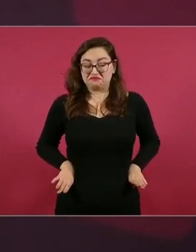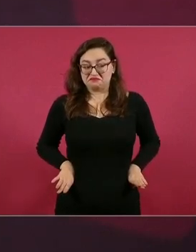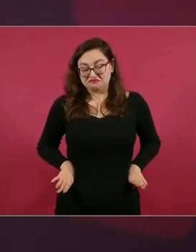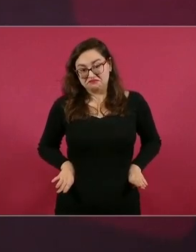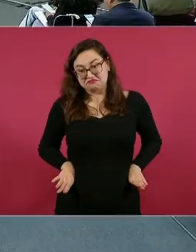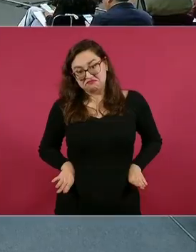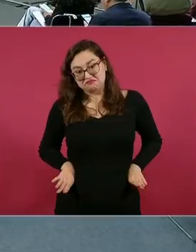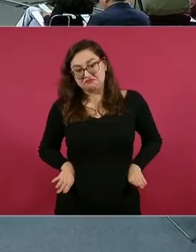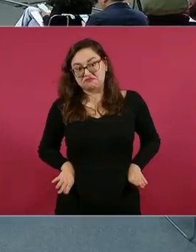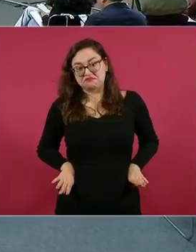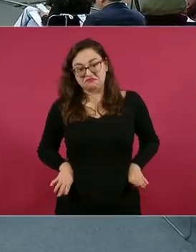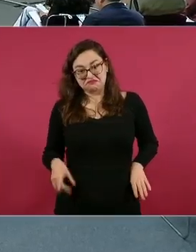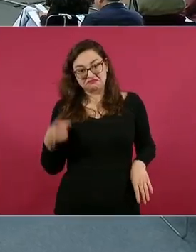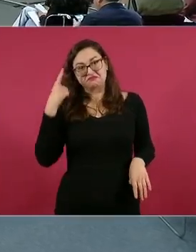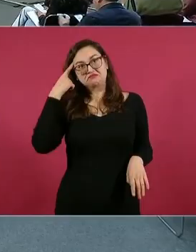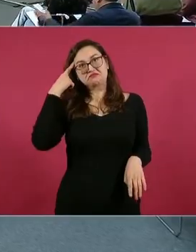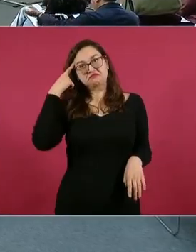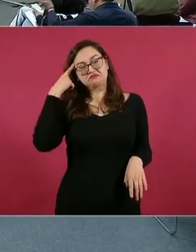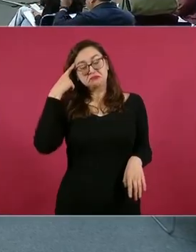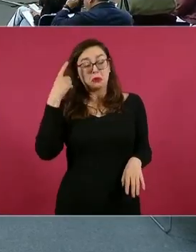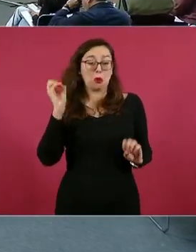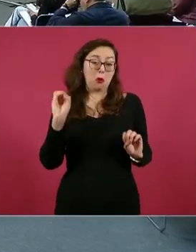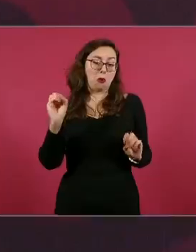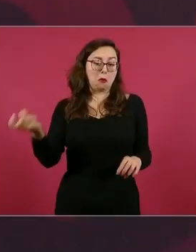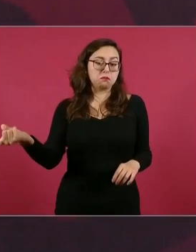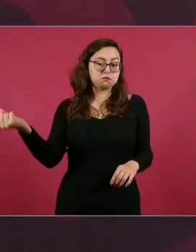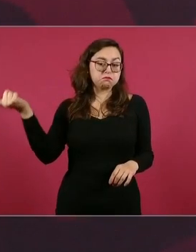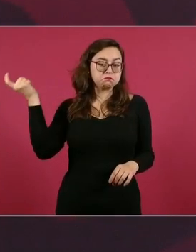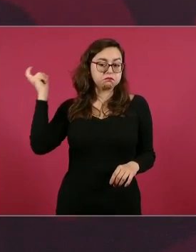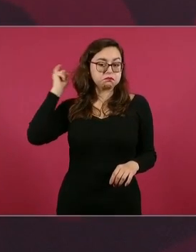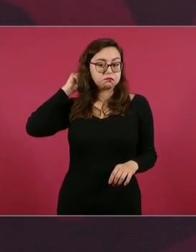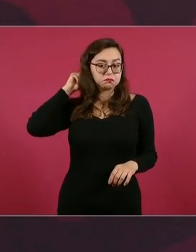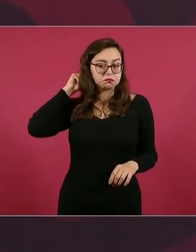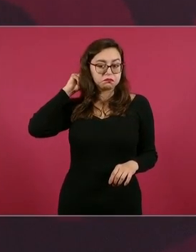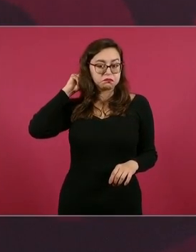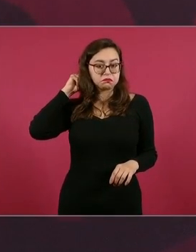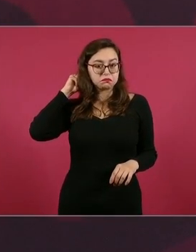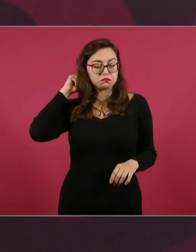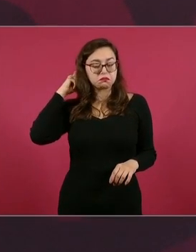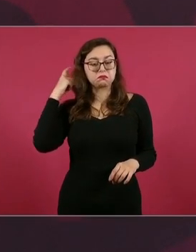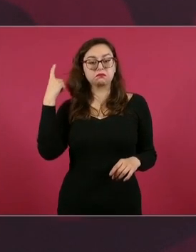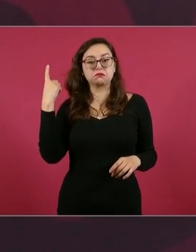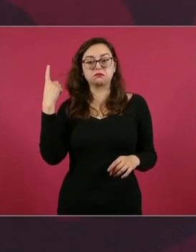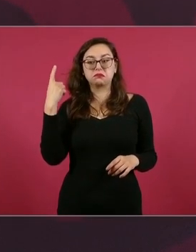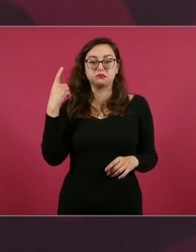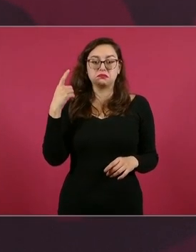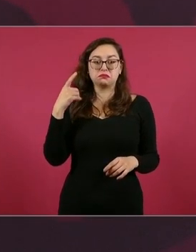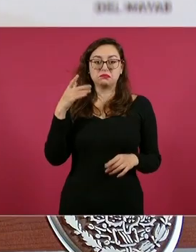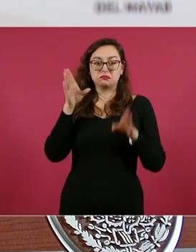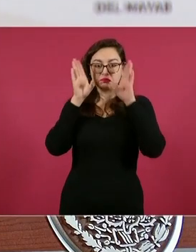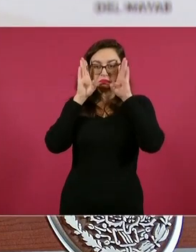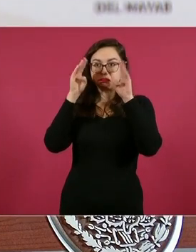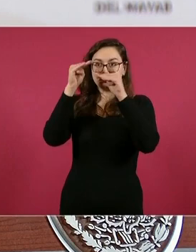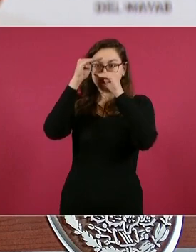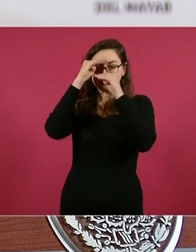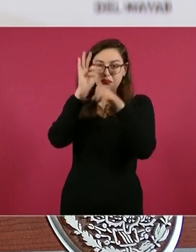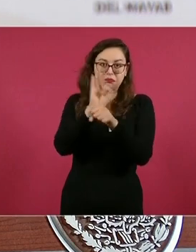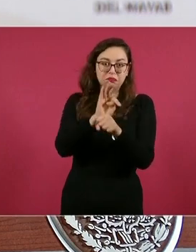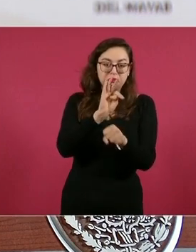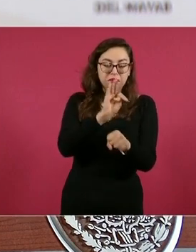actúa consciente o inconscientemente a favor del conservadurismo o